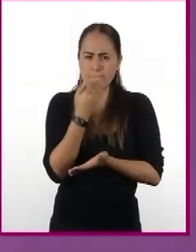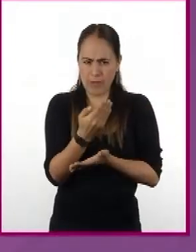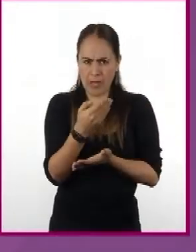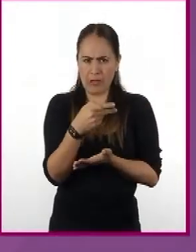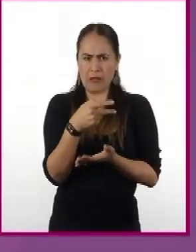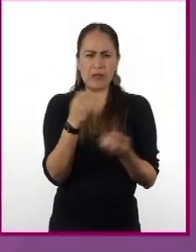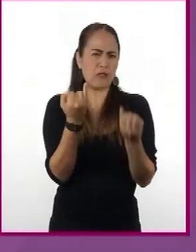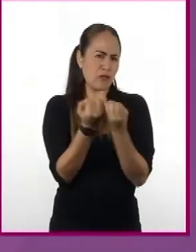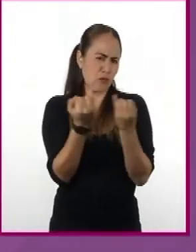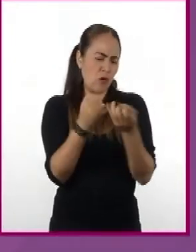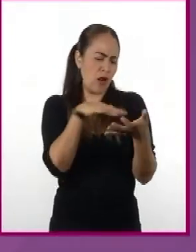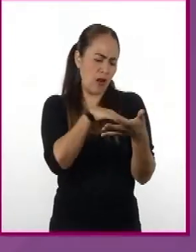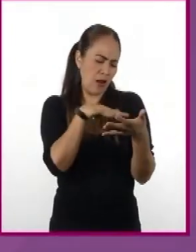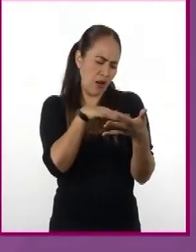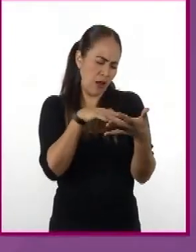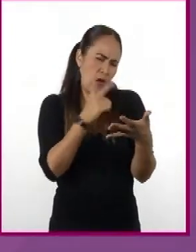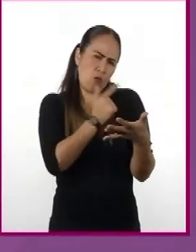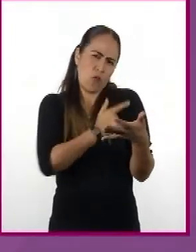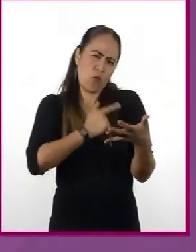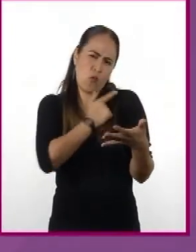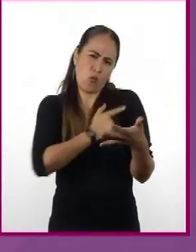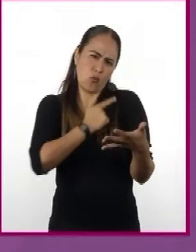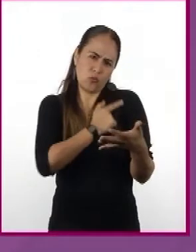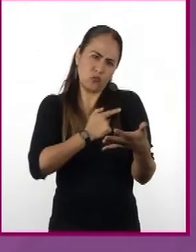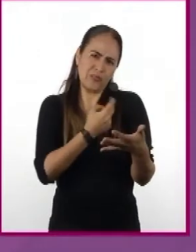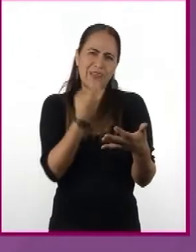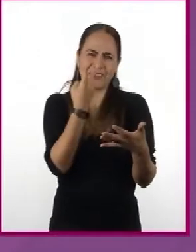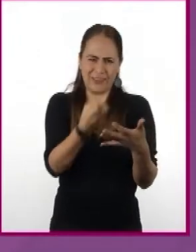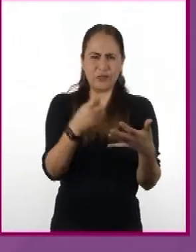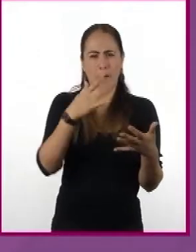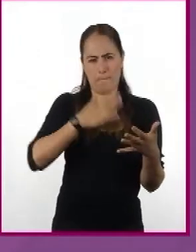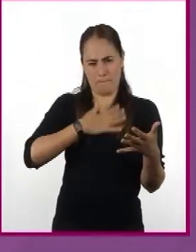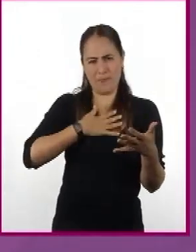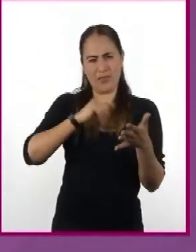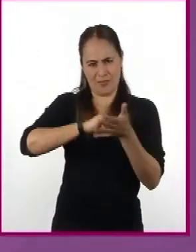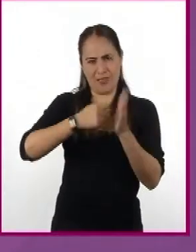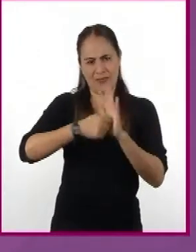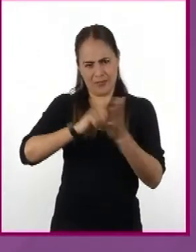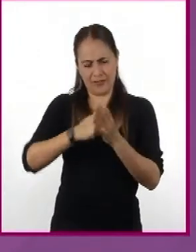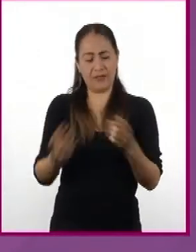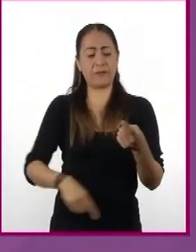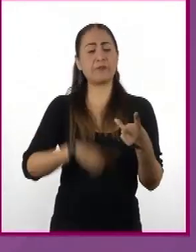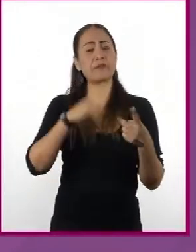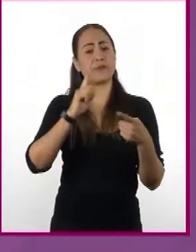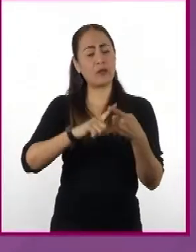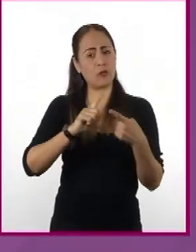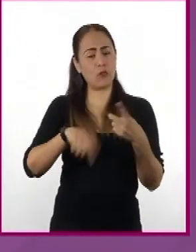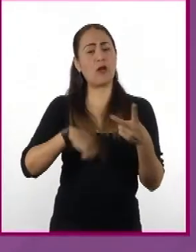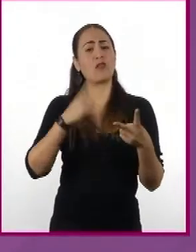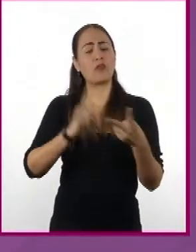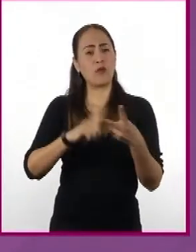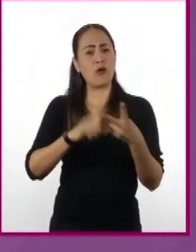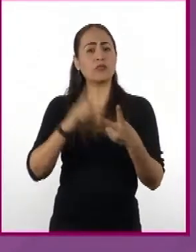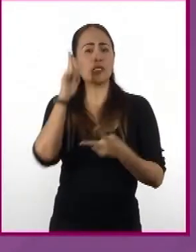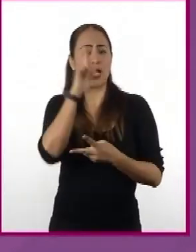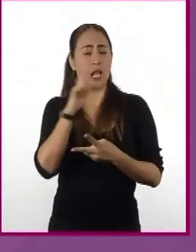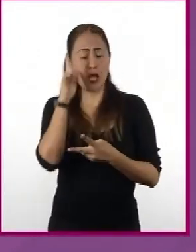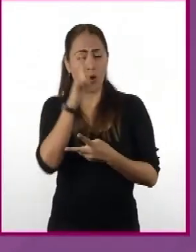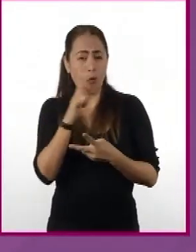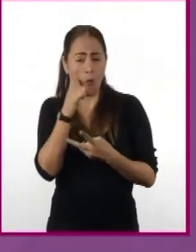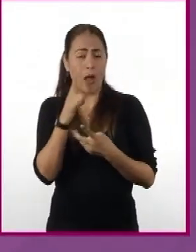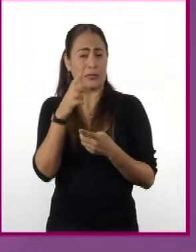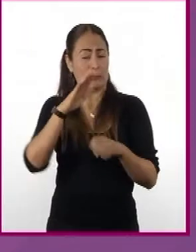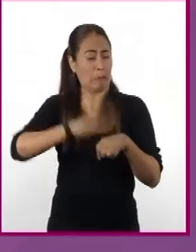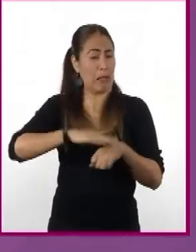a la persona que lo está haciendo. Esa es la primera táctica. Y en lenguas, yo creo que aún es más difícil. Cuando